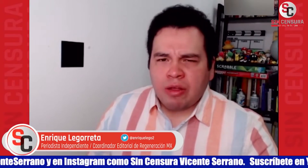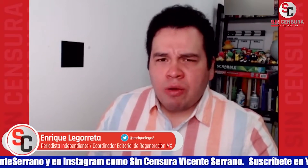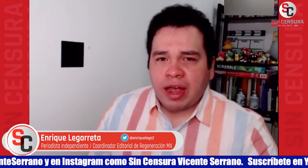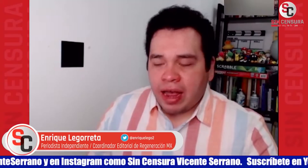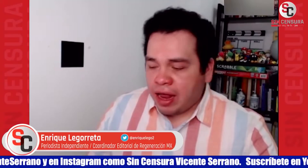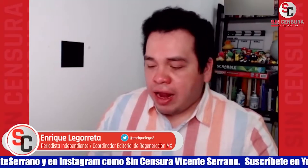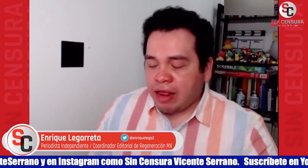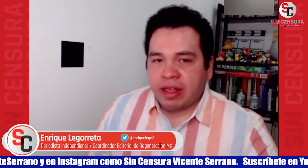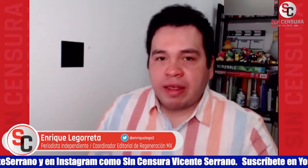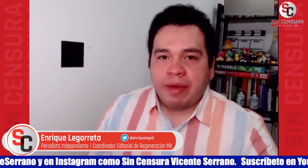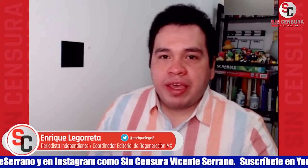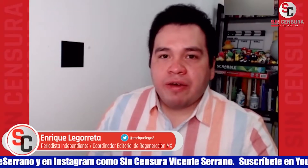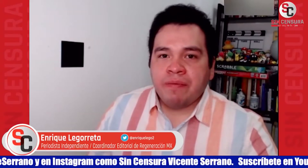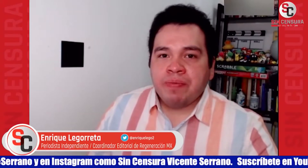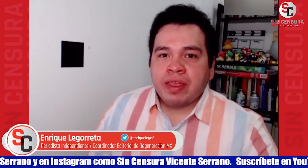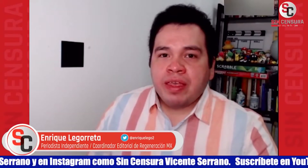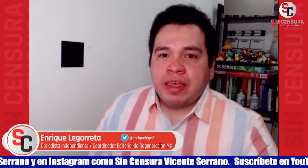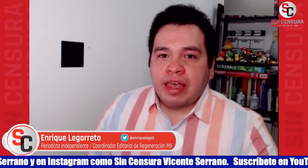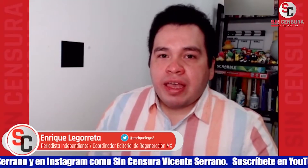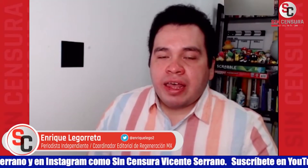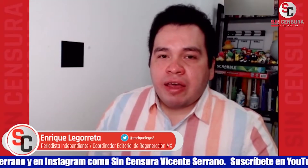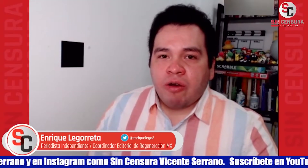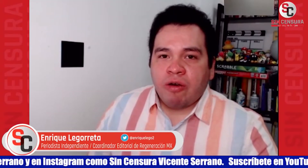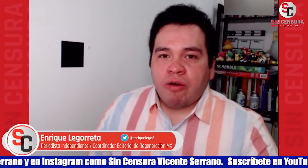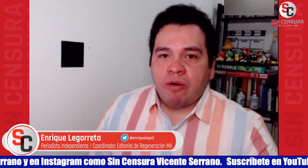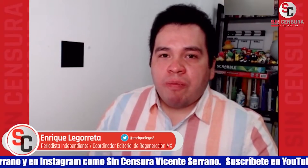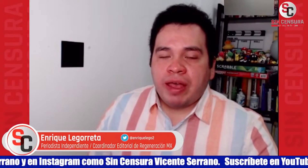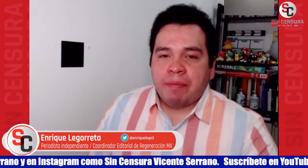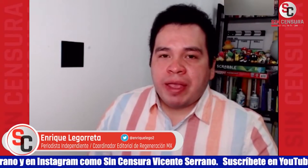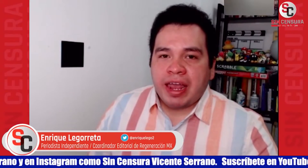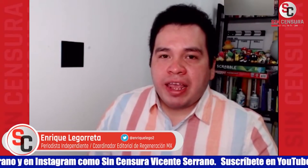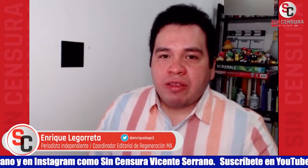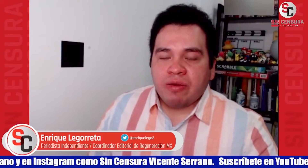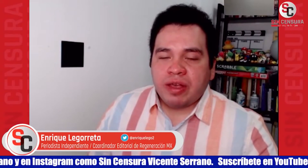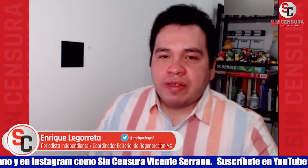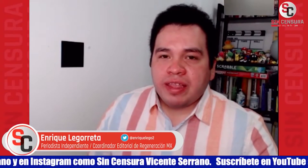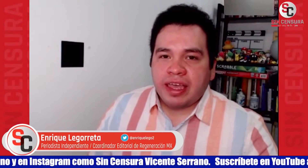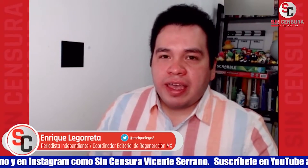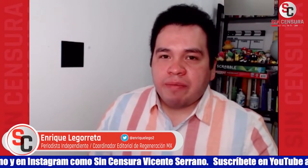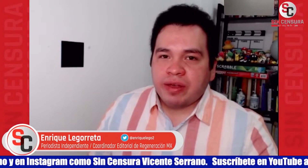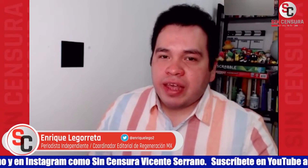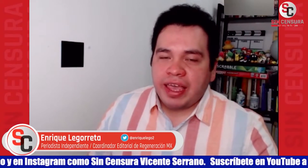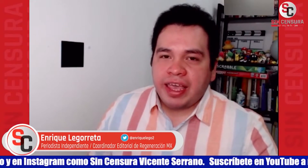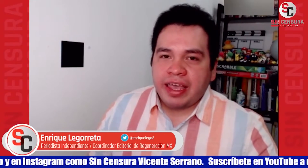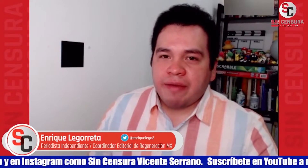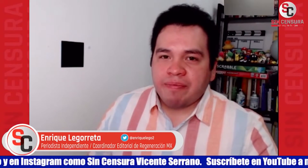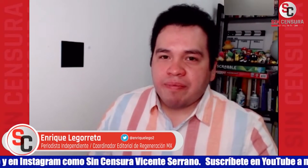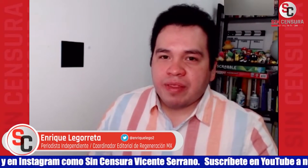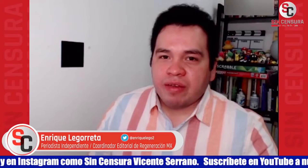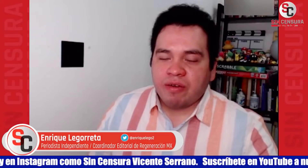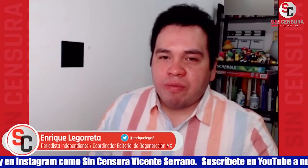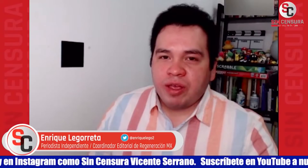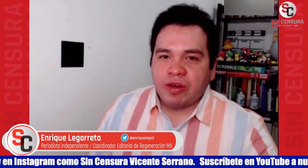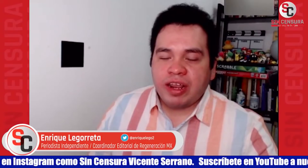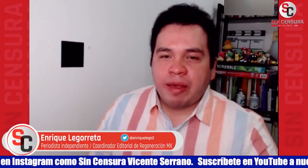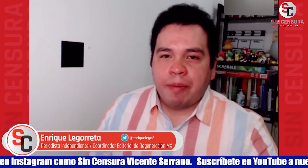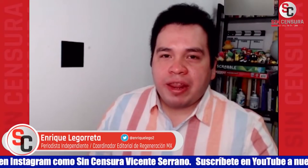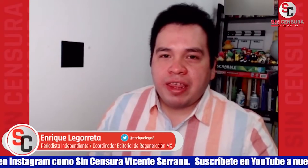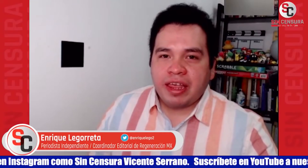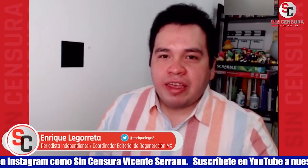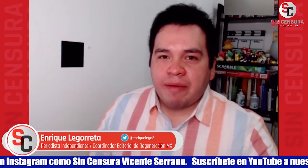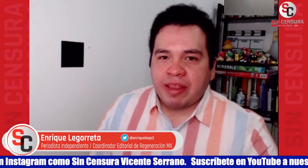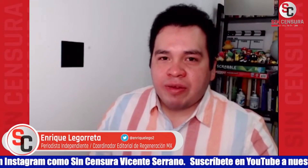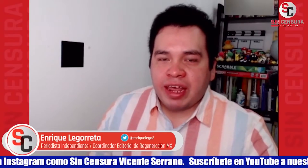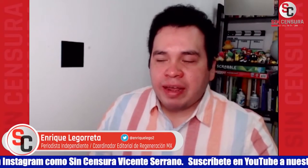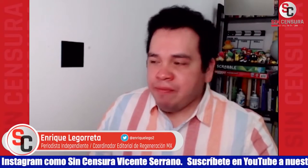de Toluca a la Ciudad de México, que dejó Peña Nieto pues ahí con millones de